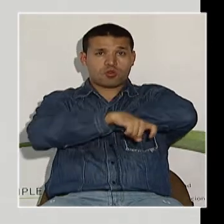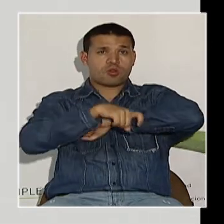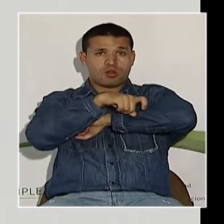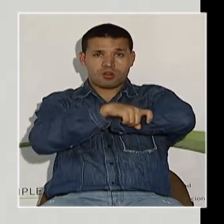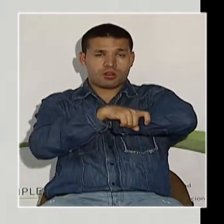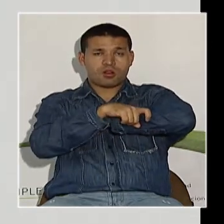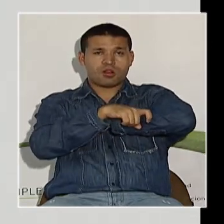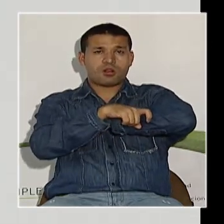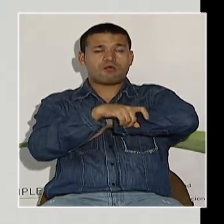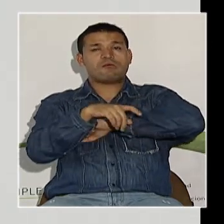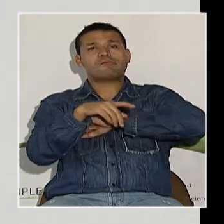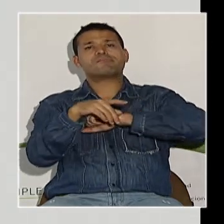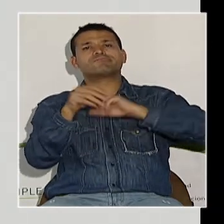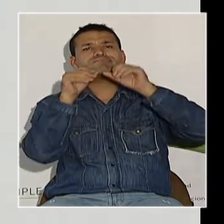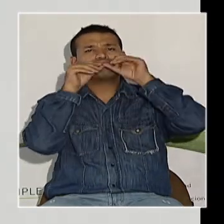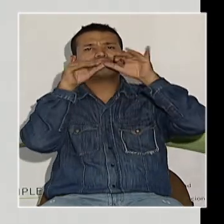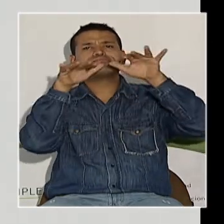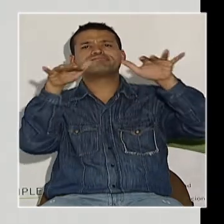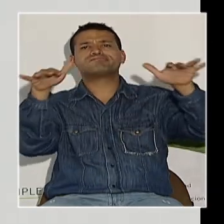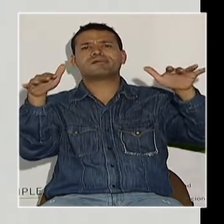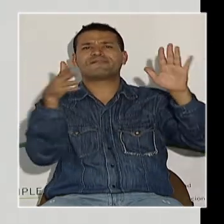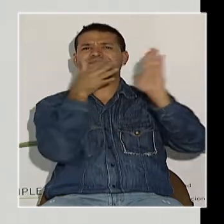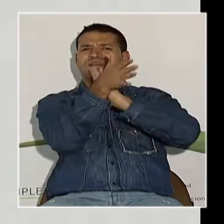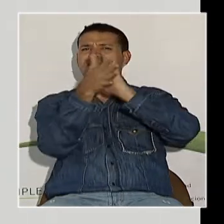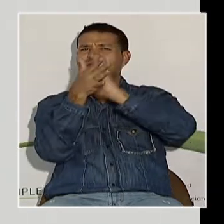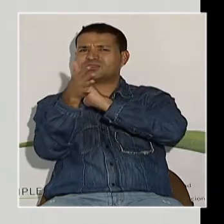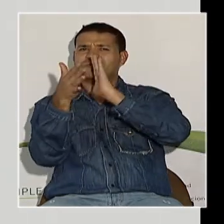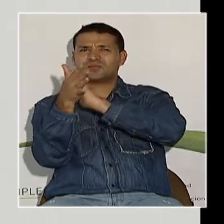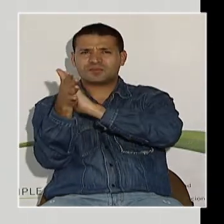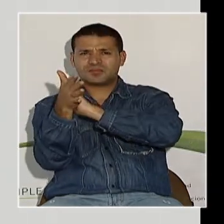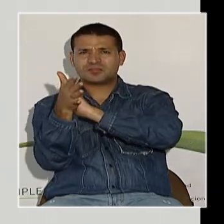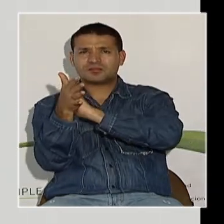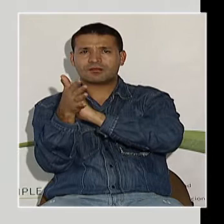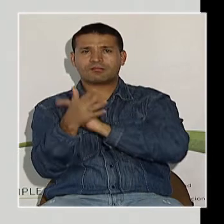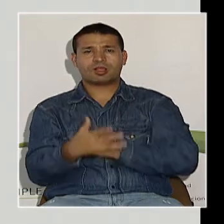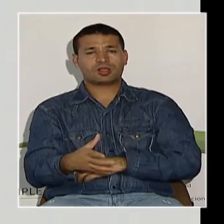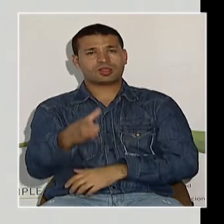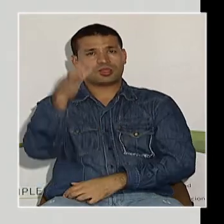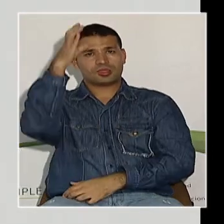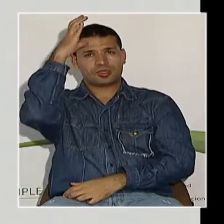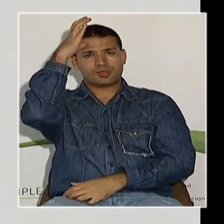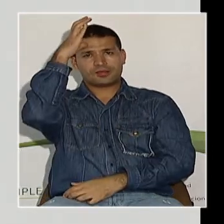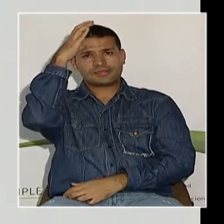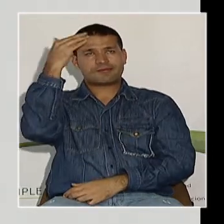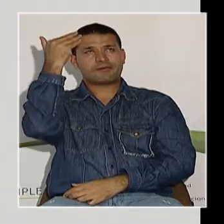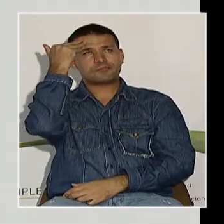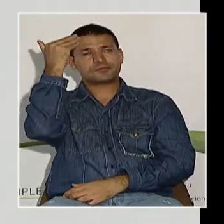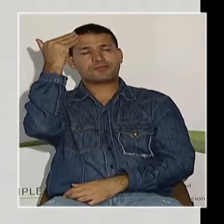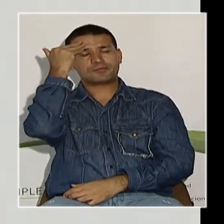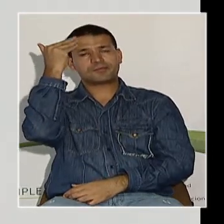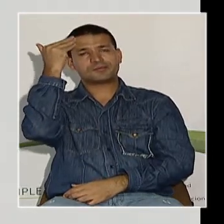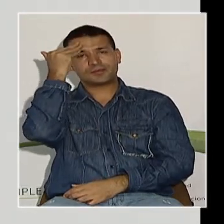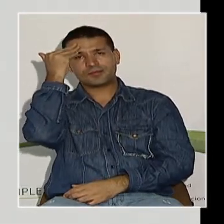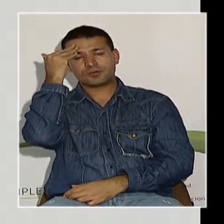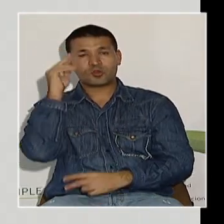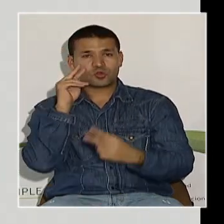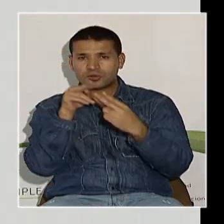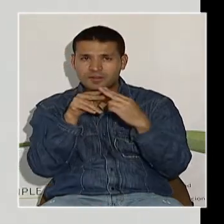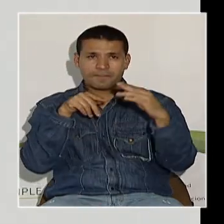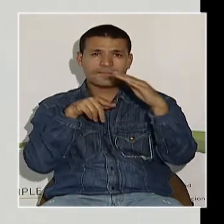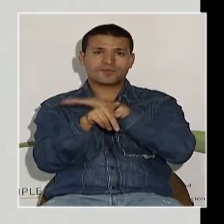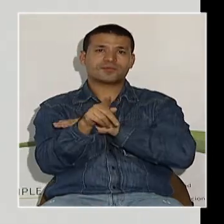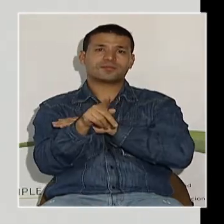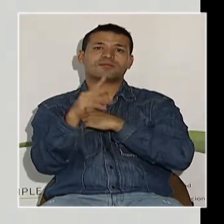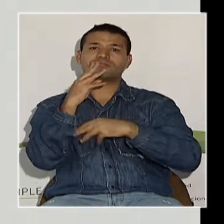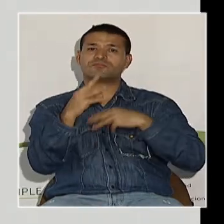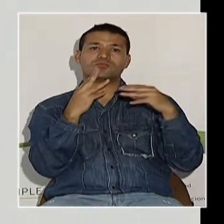que abundan, es que llega a haber tanta luz, sabemos tanto y sobre todo a medias en el mundo normal,